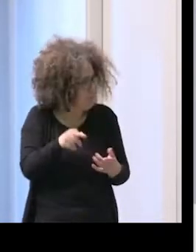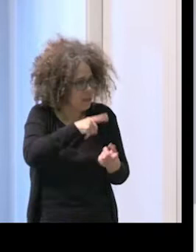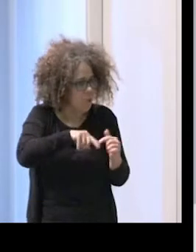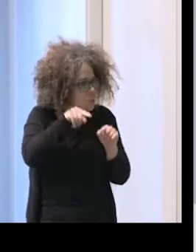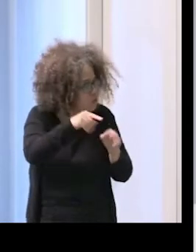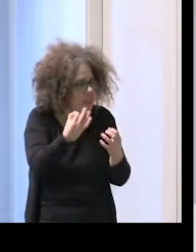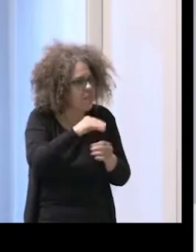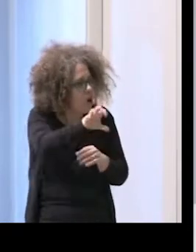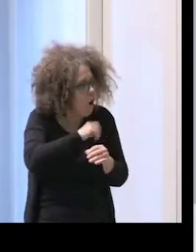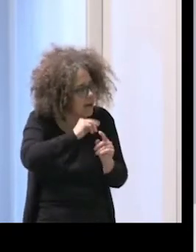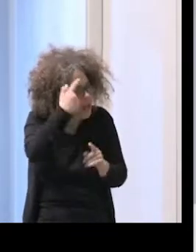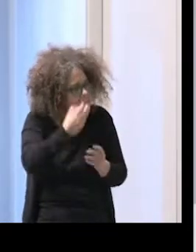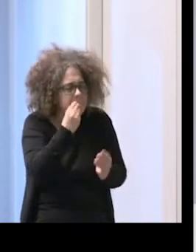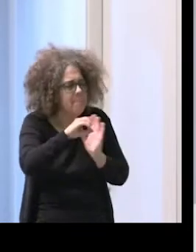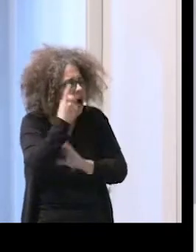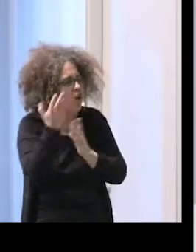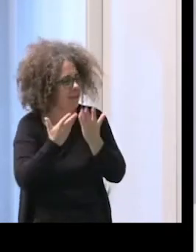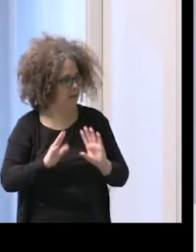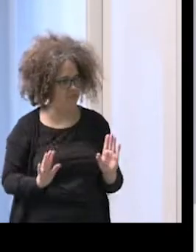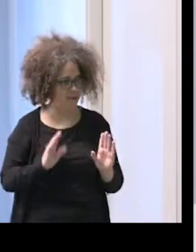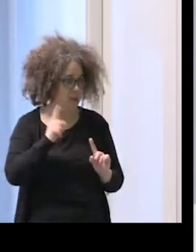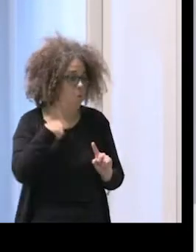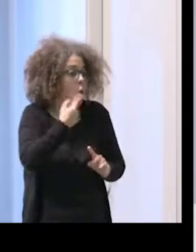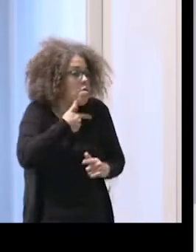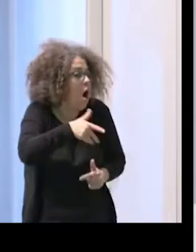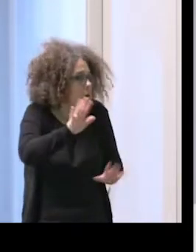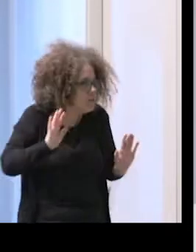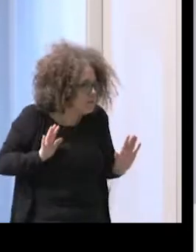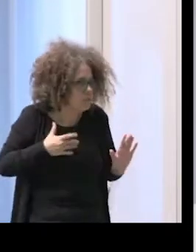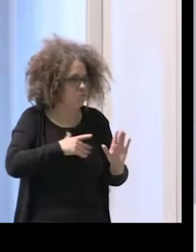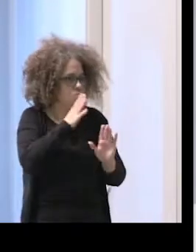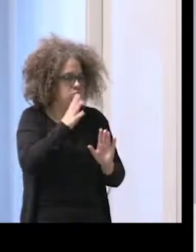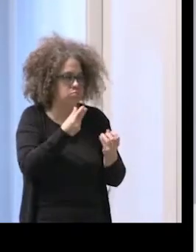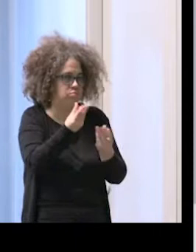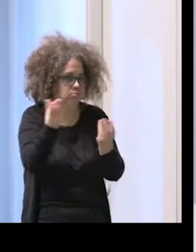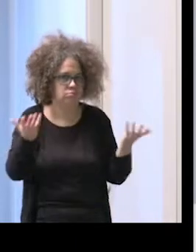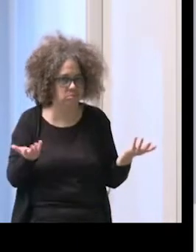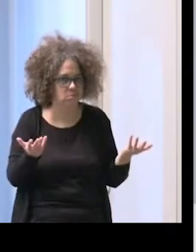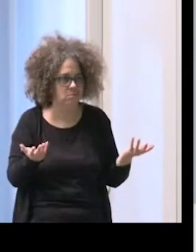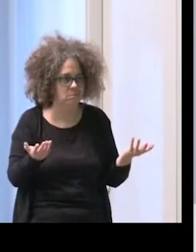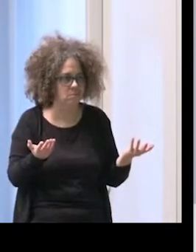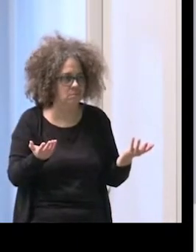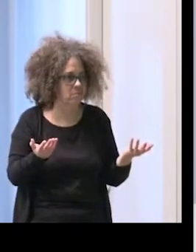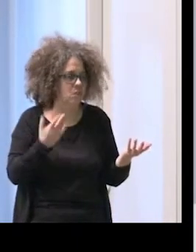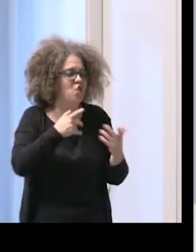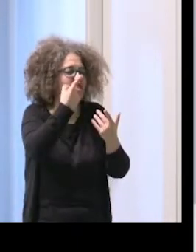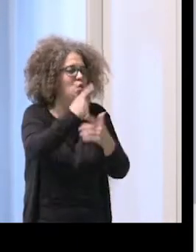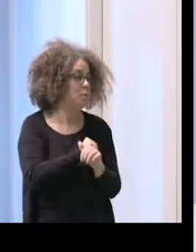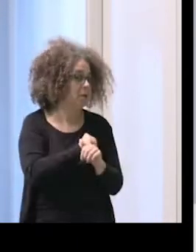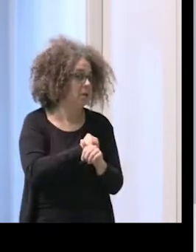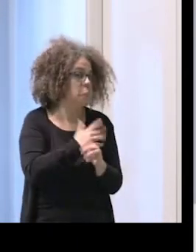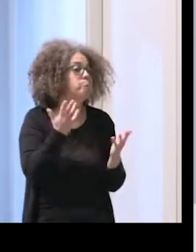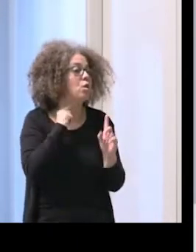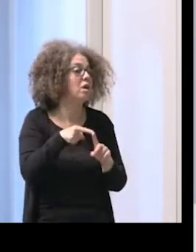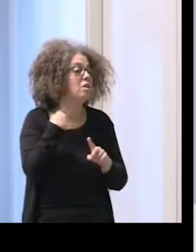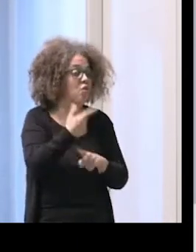mejor terapia que le ofrece la medicina en este momento, que es el implante coclear en muchos de los casos. No esperar, porque no sabemos cuándo esto va